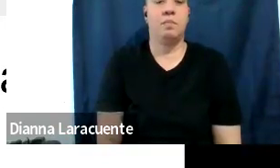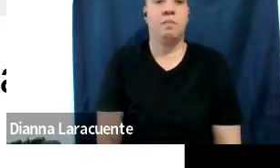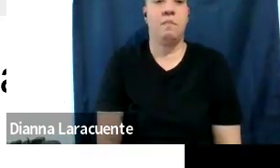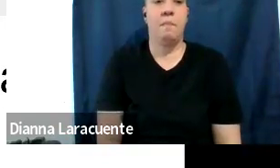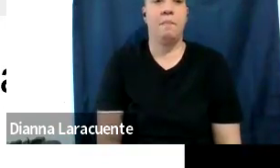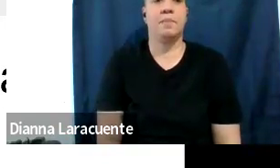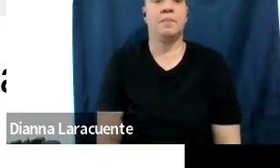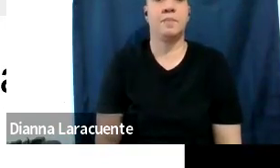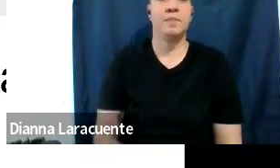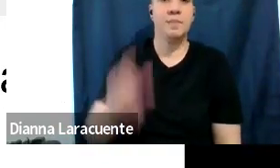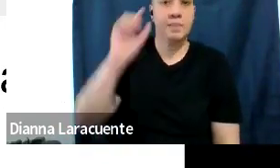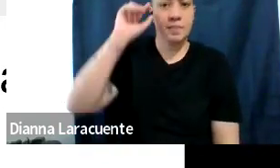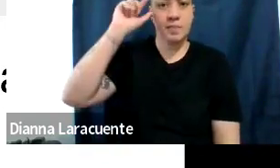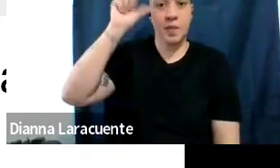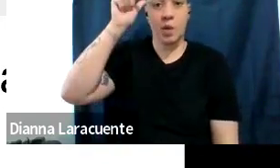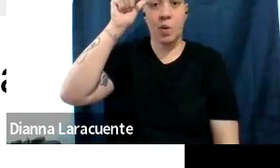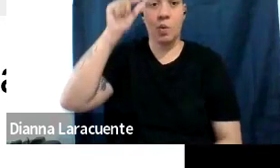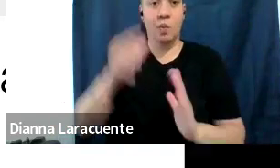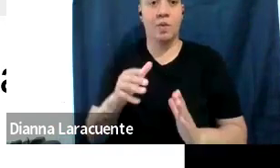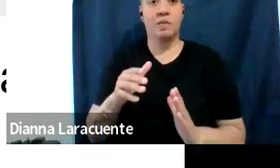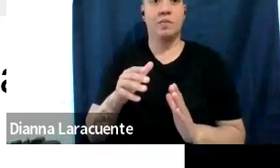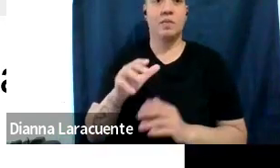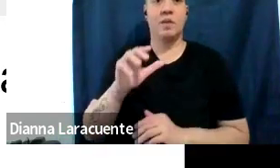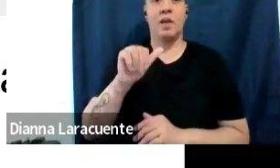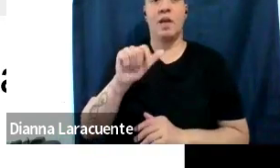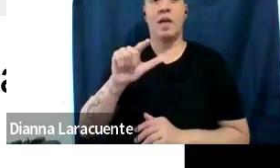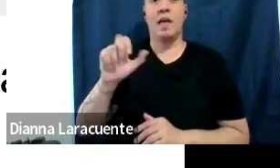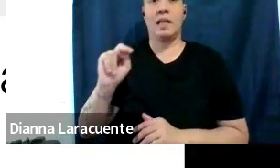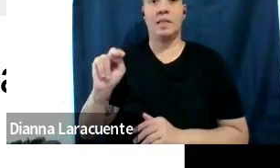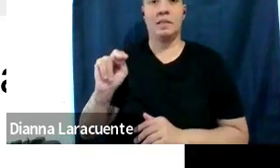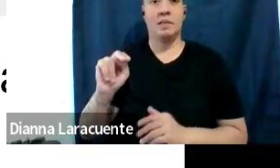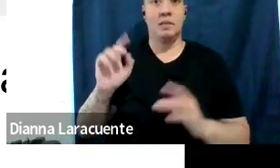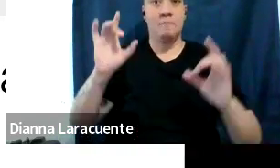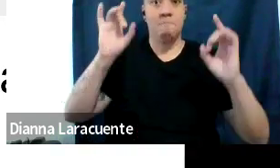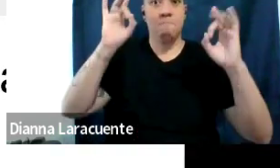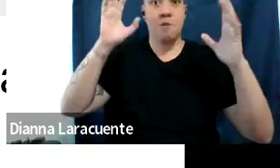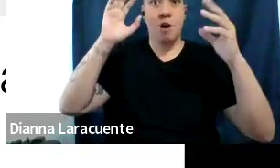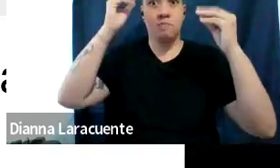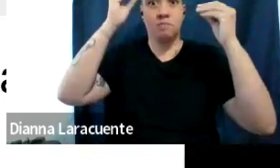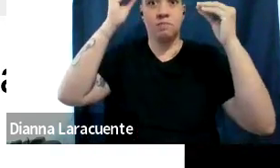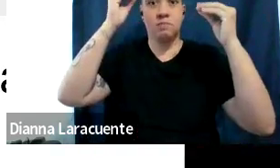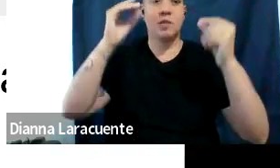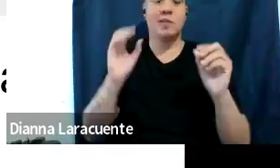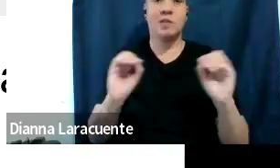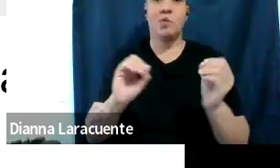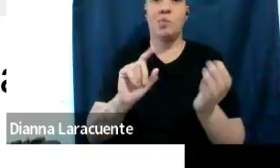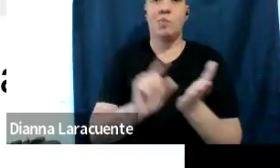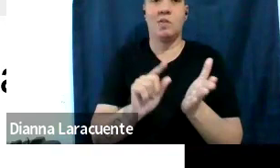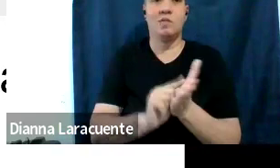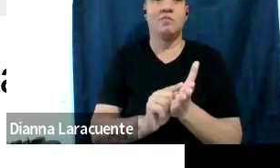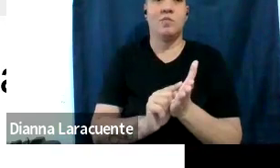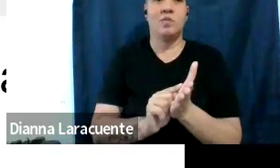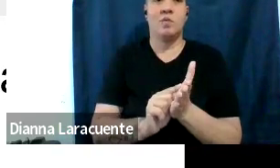El gobernador Allen se volvió histérico porque no hubo ningún periódico que pudo